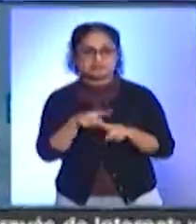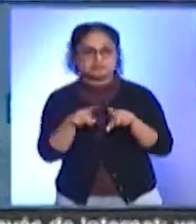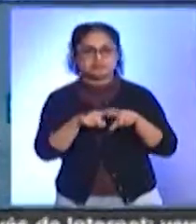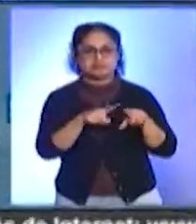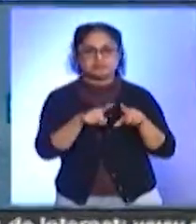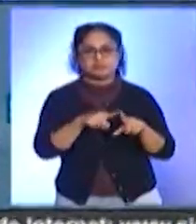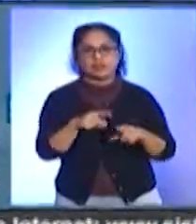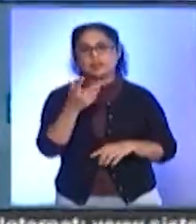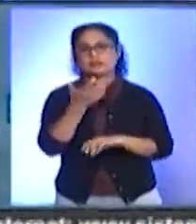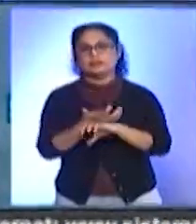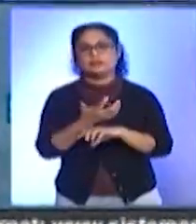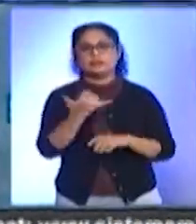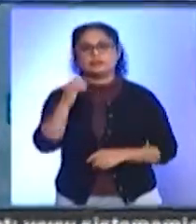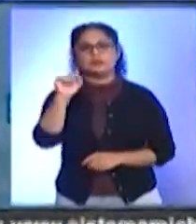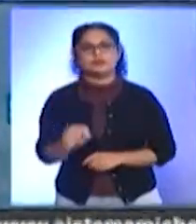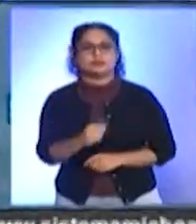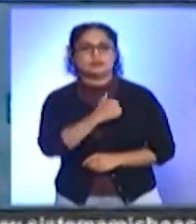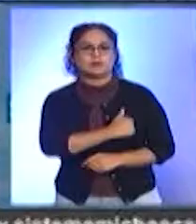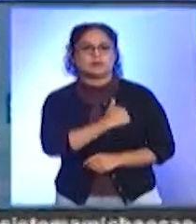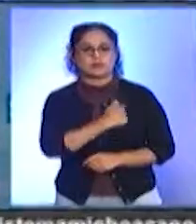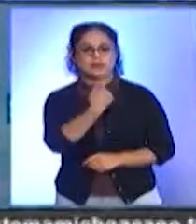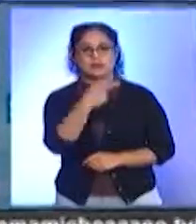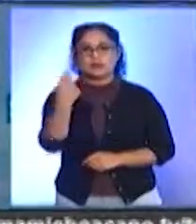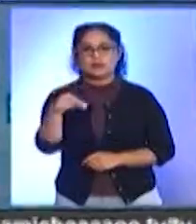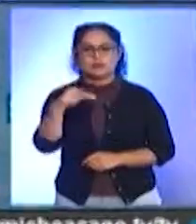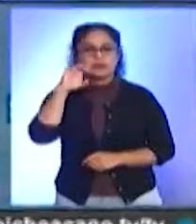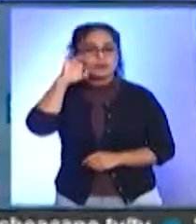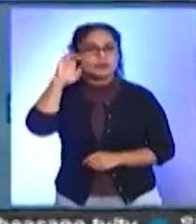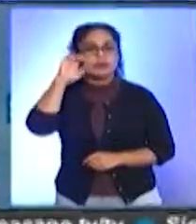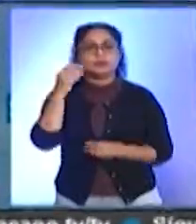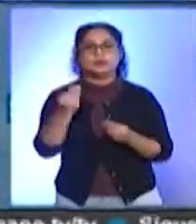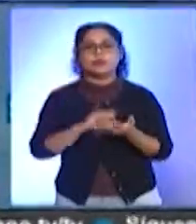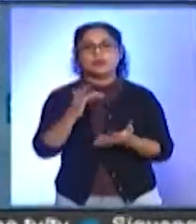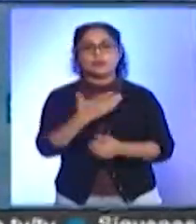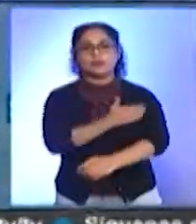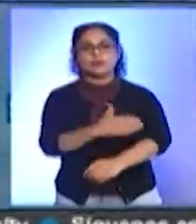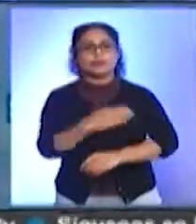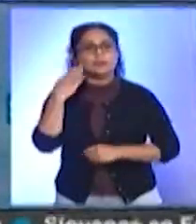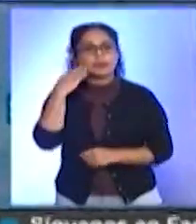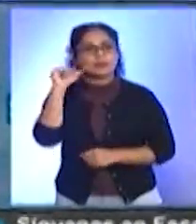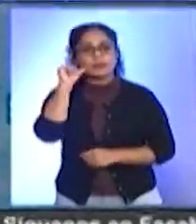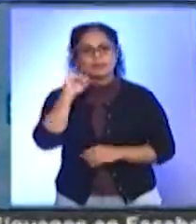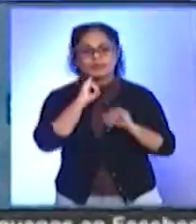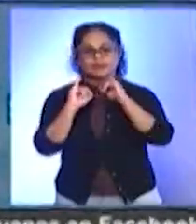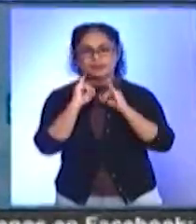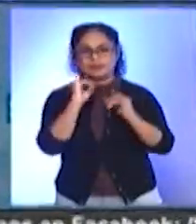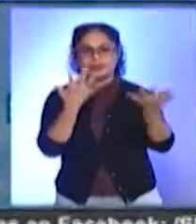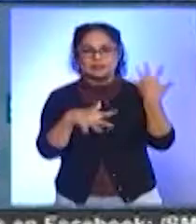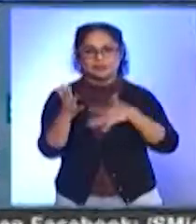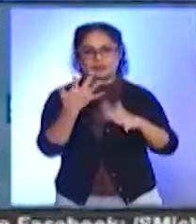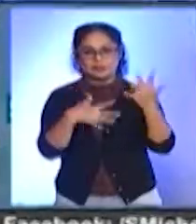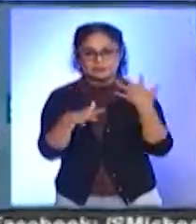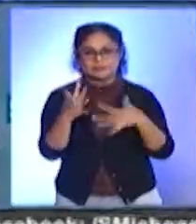mexicanal, en los Estados Unidos y al sur de Canadá. Mi nombre es Erick Serpa, agradezco a mi compañera Marta Almanza, intérprete de lengua de señas